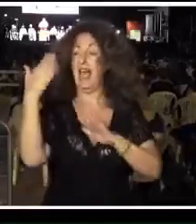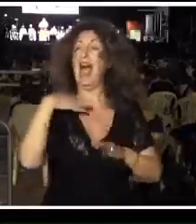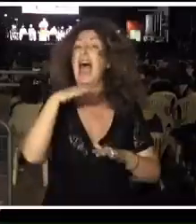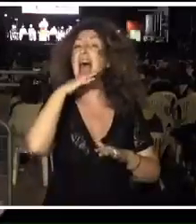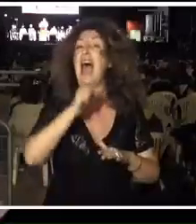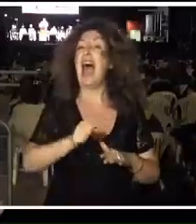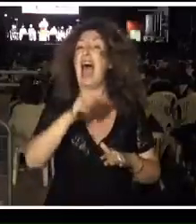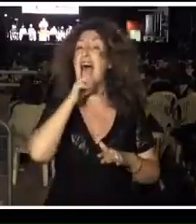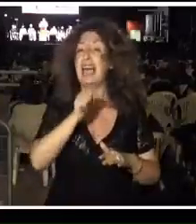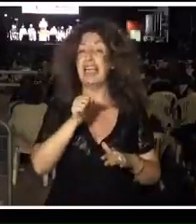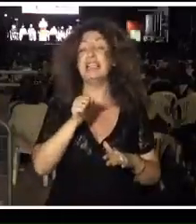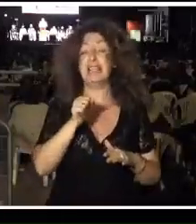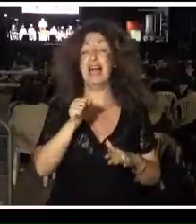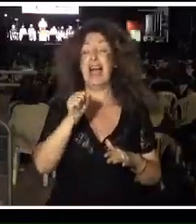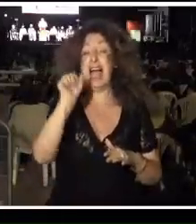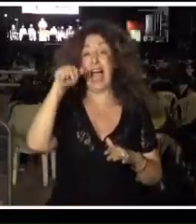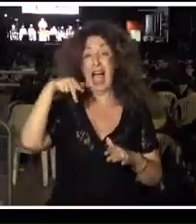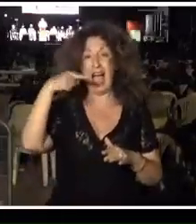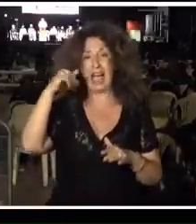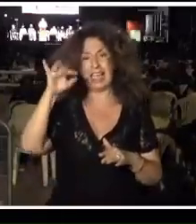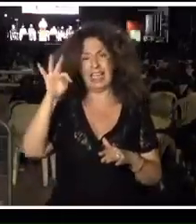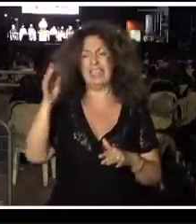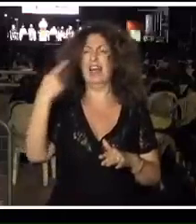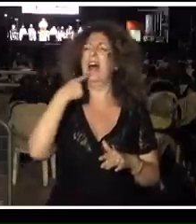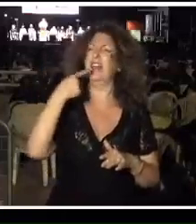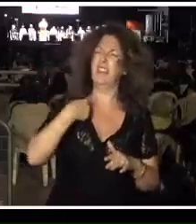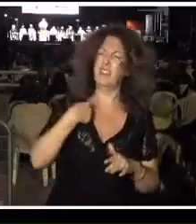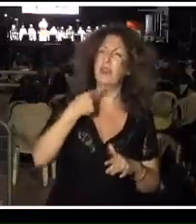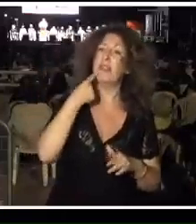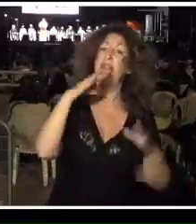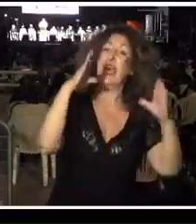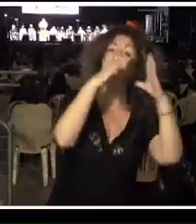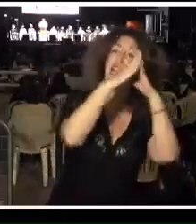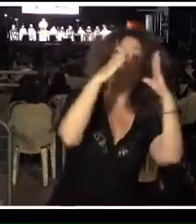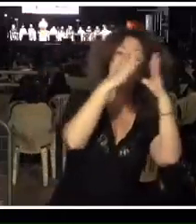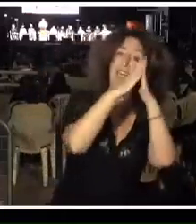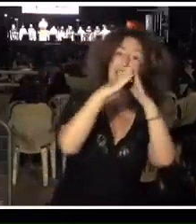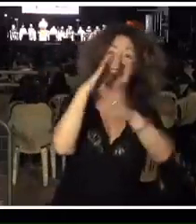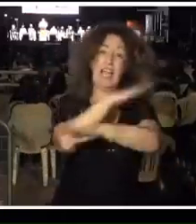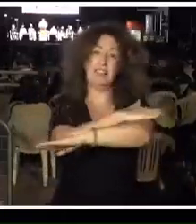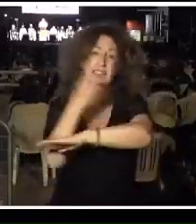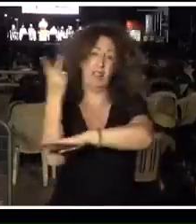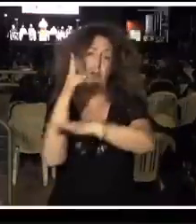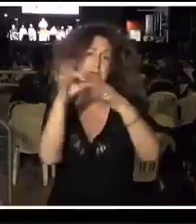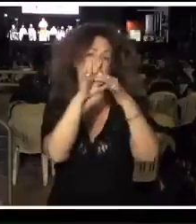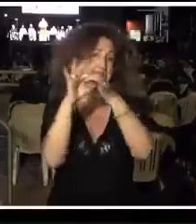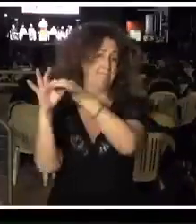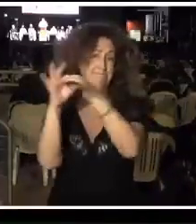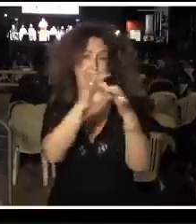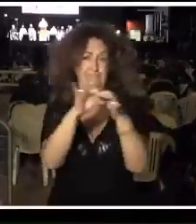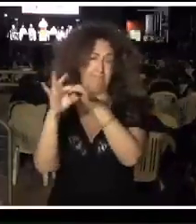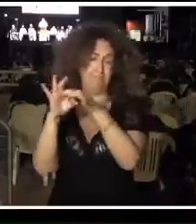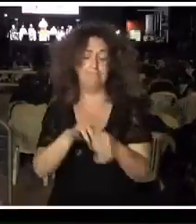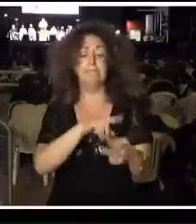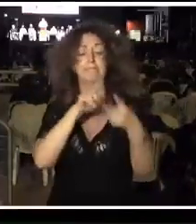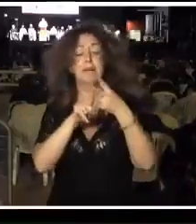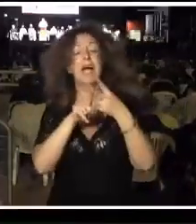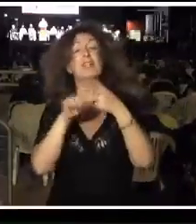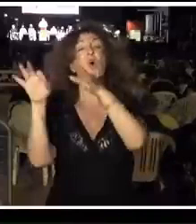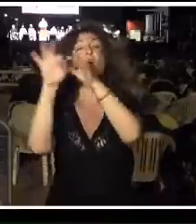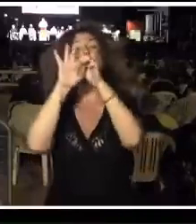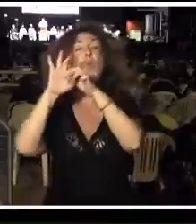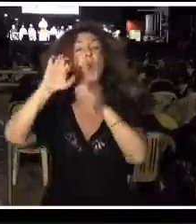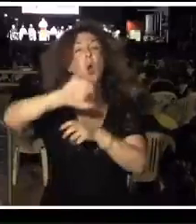de separación Iglesia-Estado, las dolorosas consecuencias del Tratado de Maastricht y el incumplimiento de los